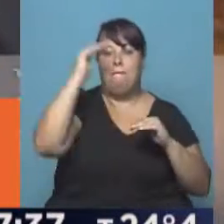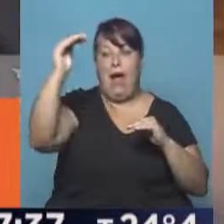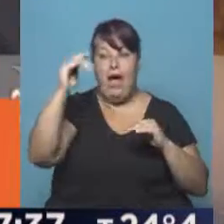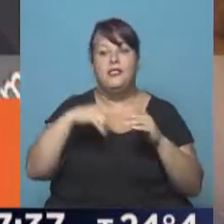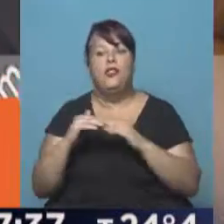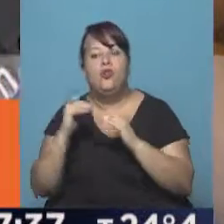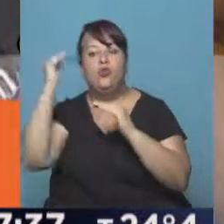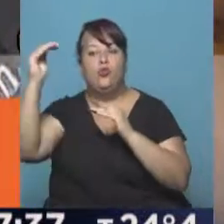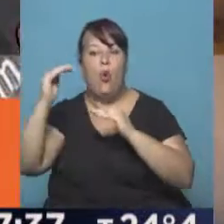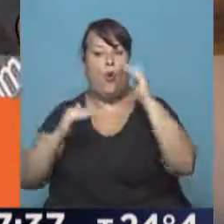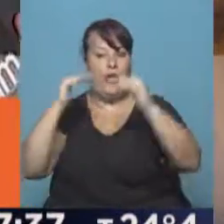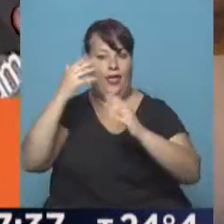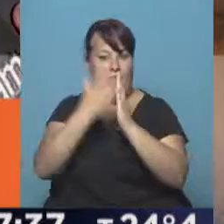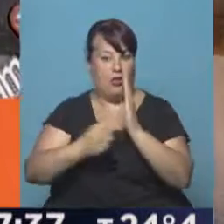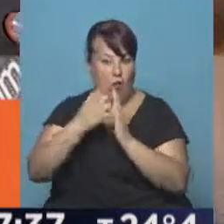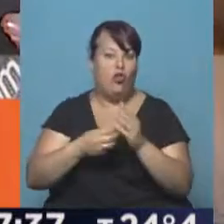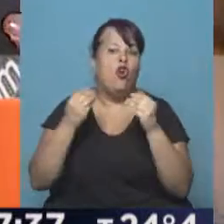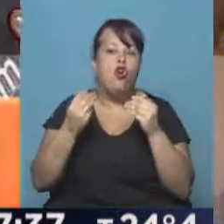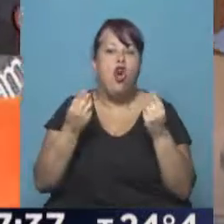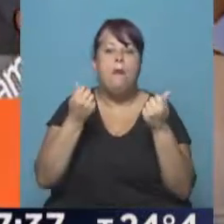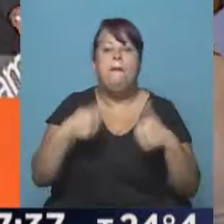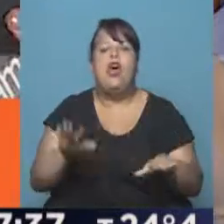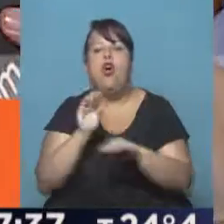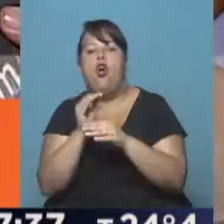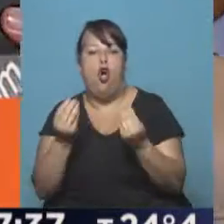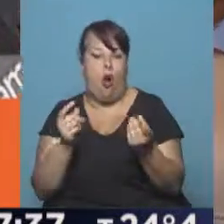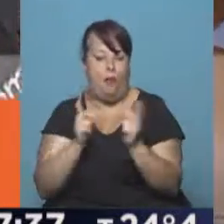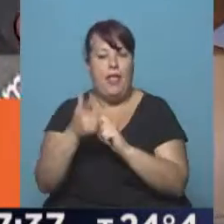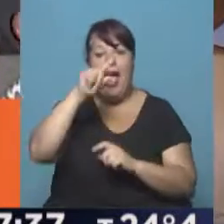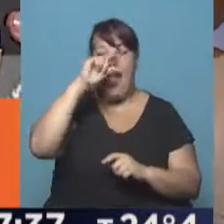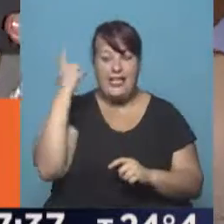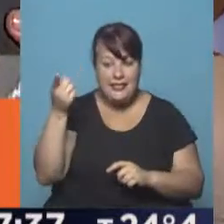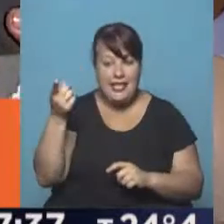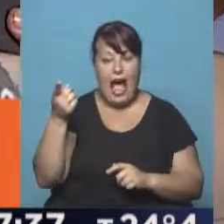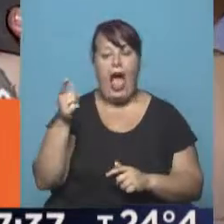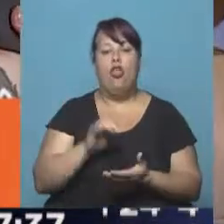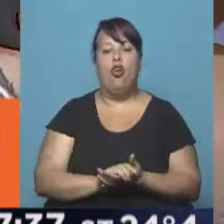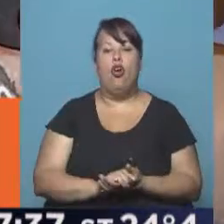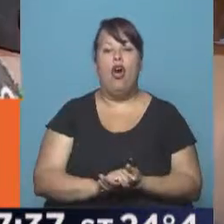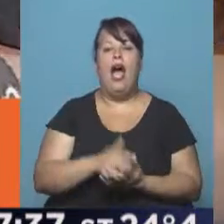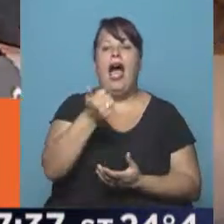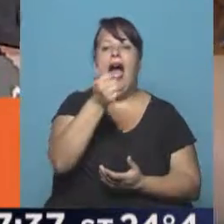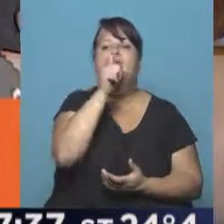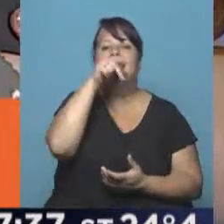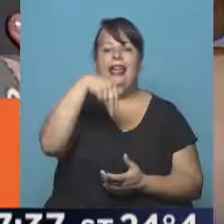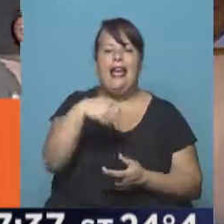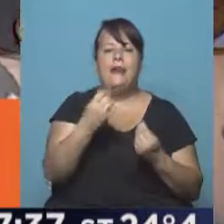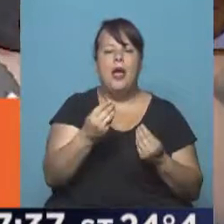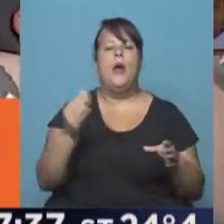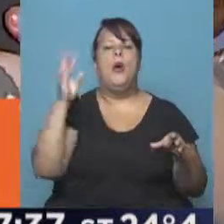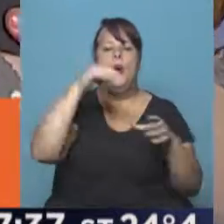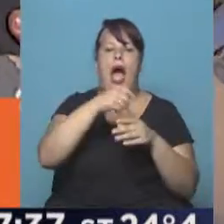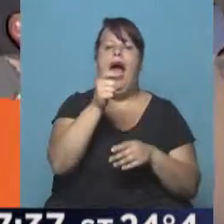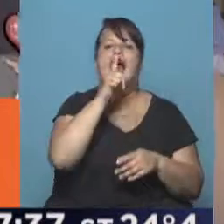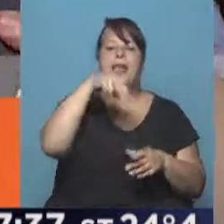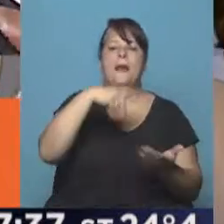de la suba de las deducciones. ¿Cómo se cubre esto? El Estado Nacional de los ATNs va a integrar